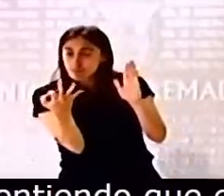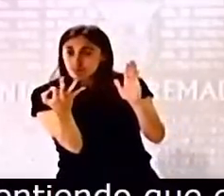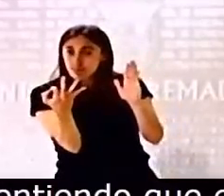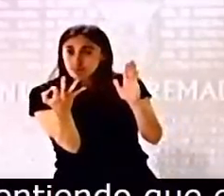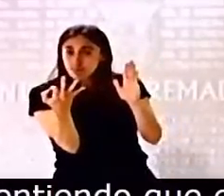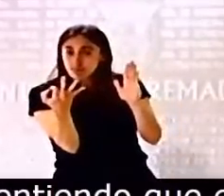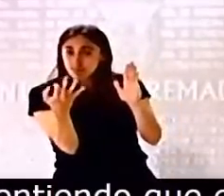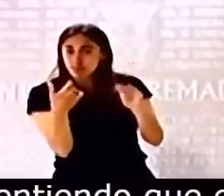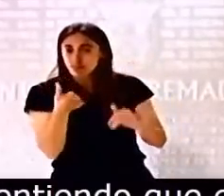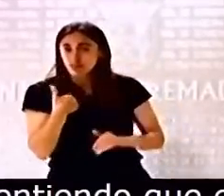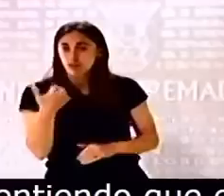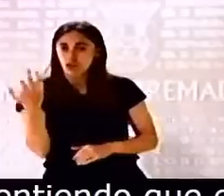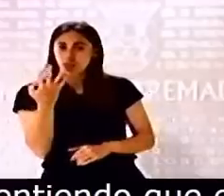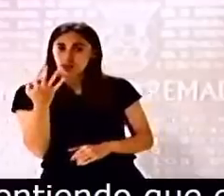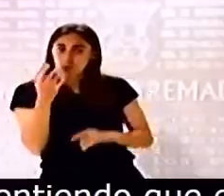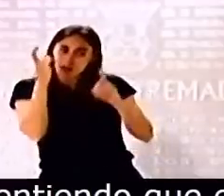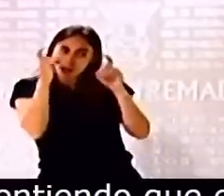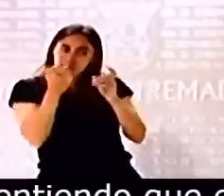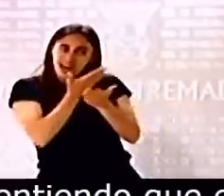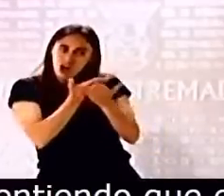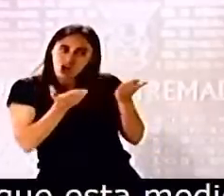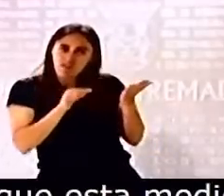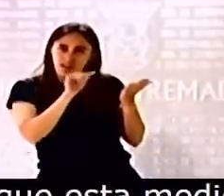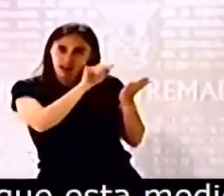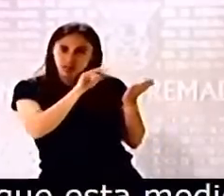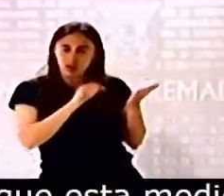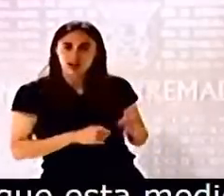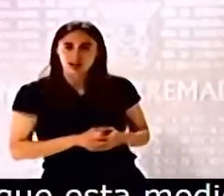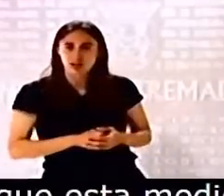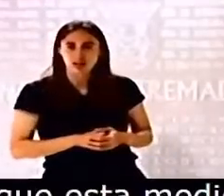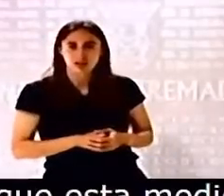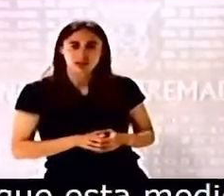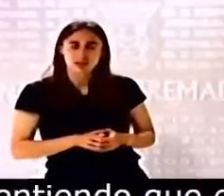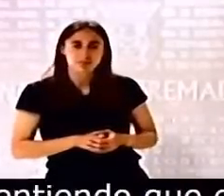yo le tengo que otorgar el beneficio de la duda.